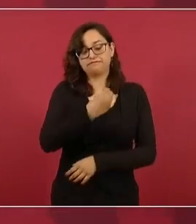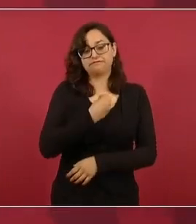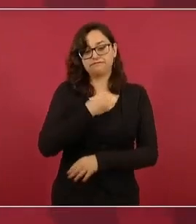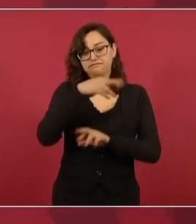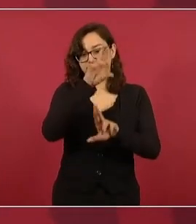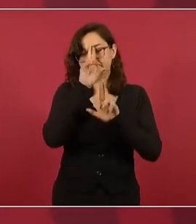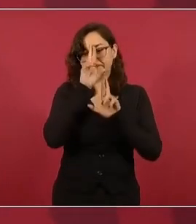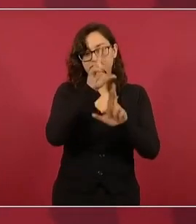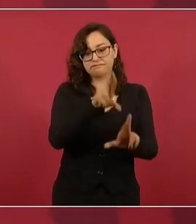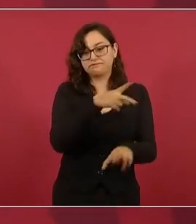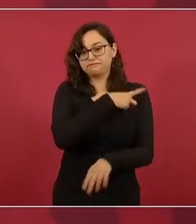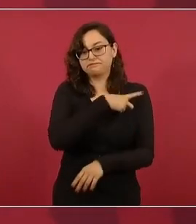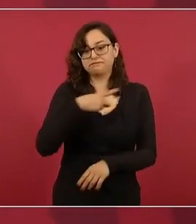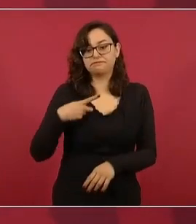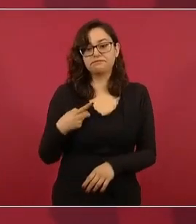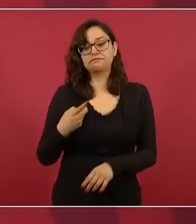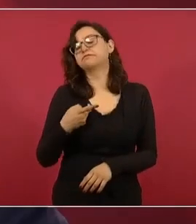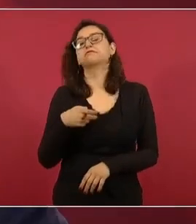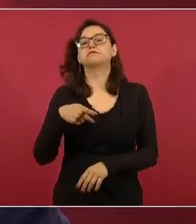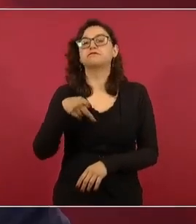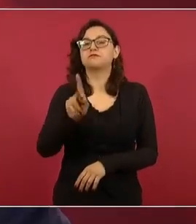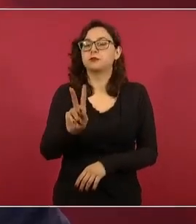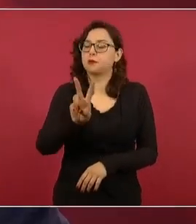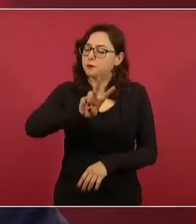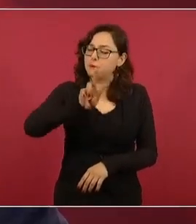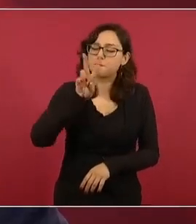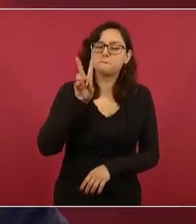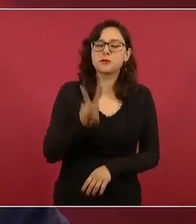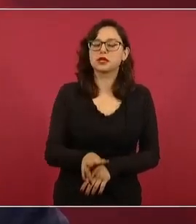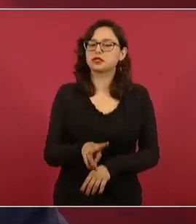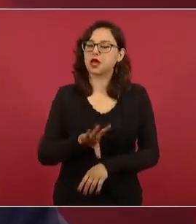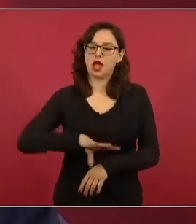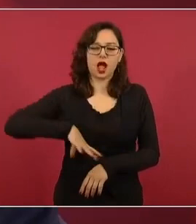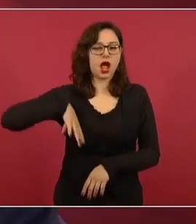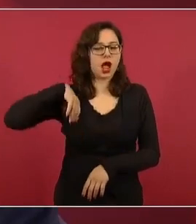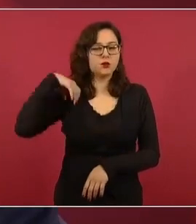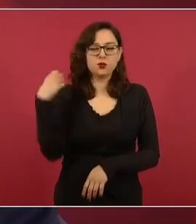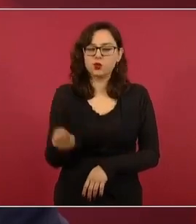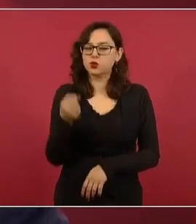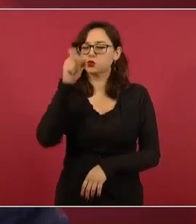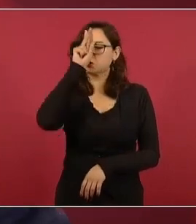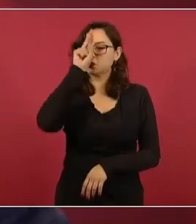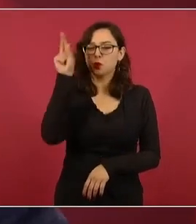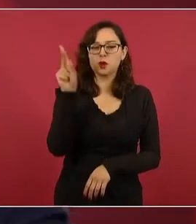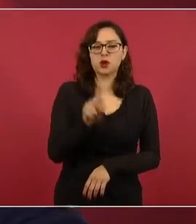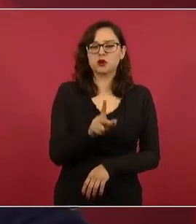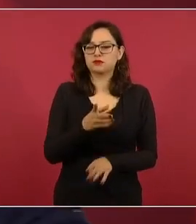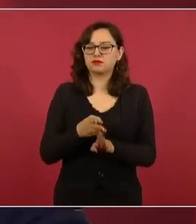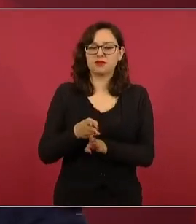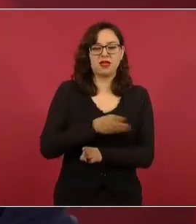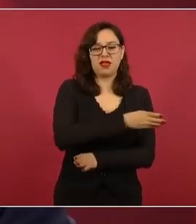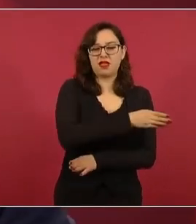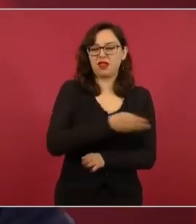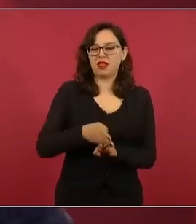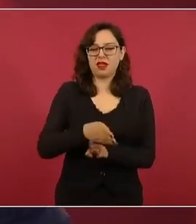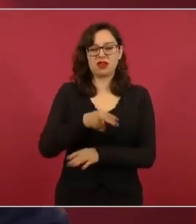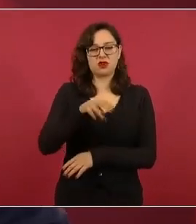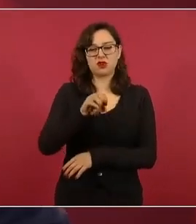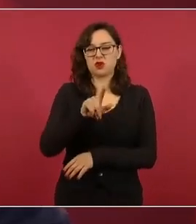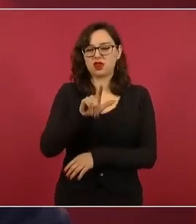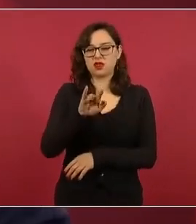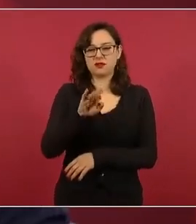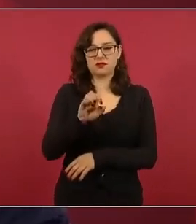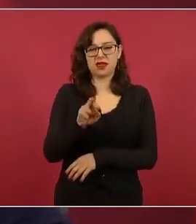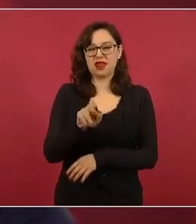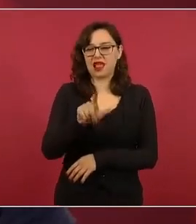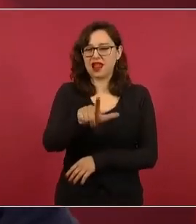la verdad fue un gran abuso. El periodo neoliberal es